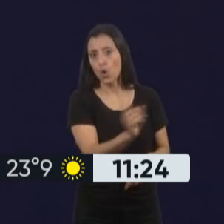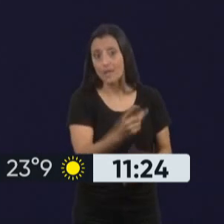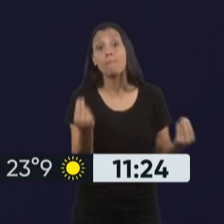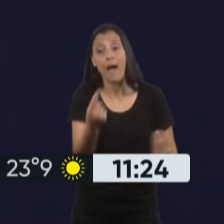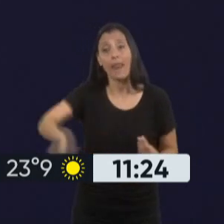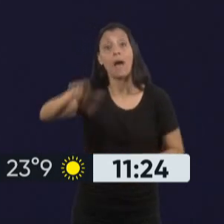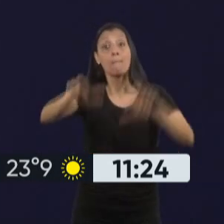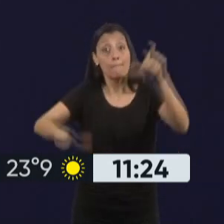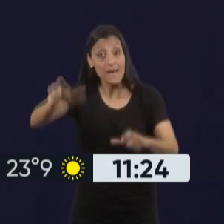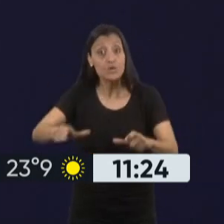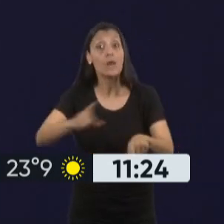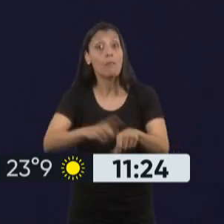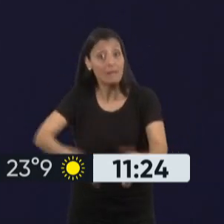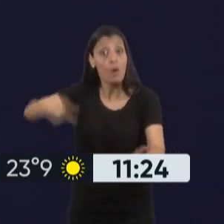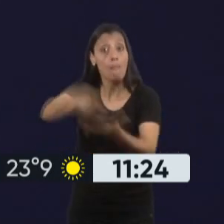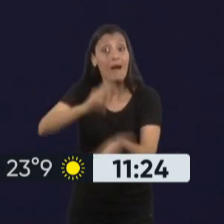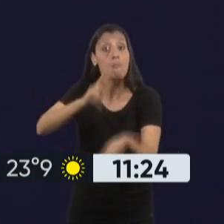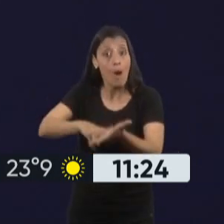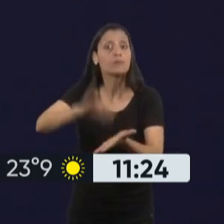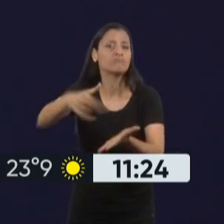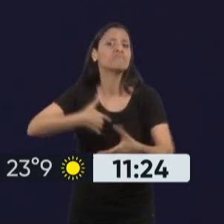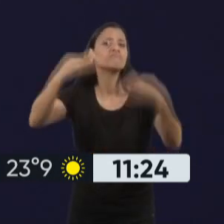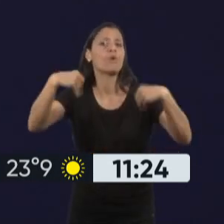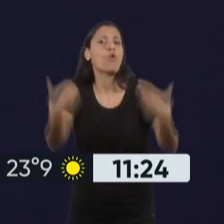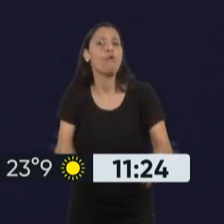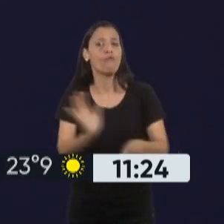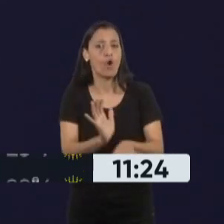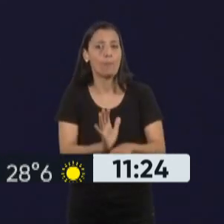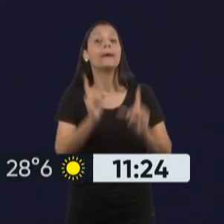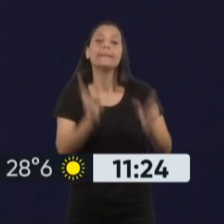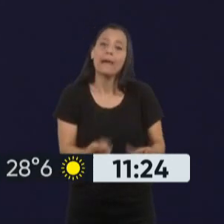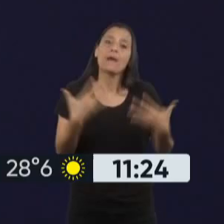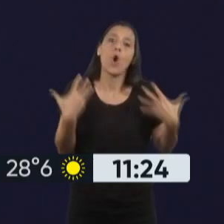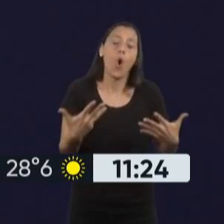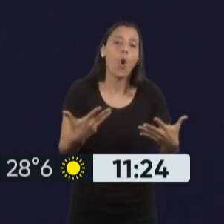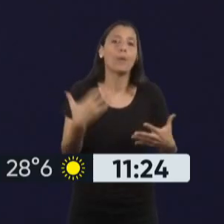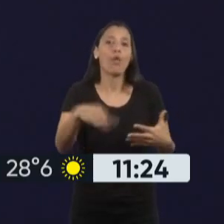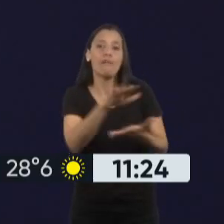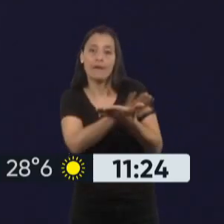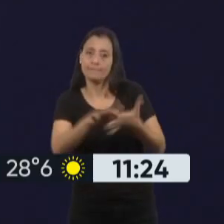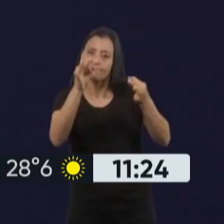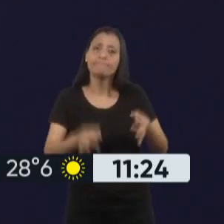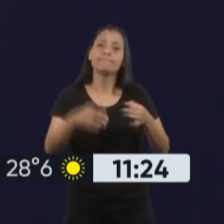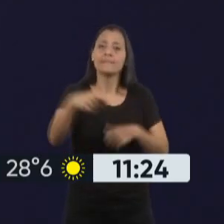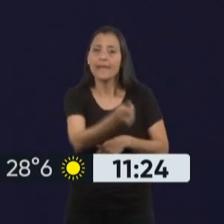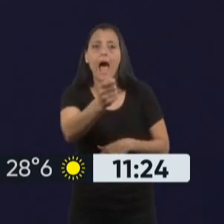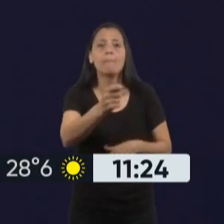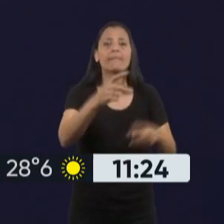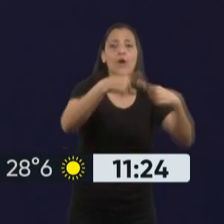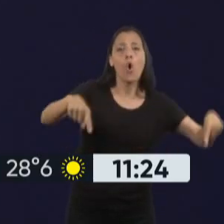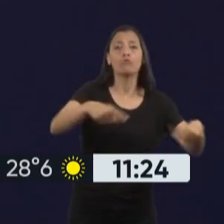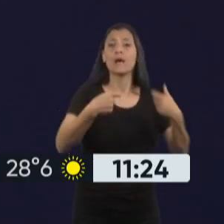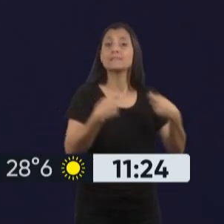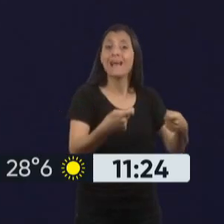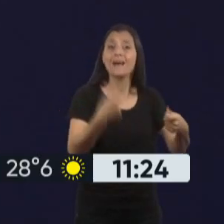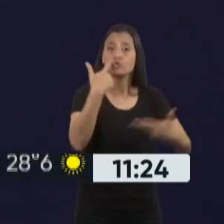contribuyente, por supuesto, no solo lo de la transparencia, ni te lo aclaro, ¿no? Está de más decirlo que debe haber transparencia en el gasto, pero además